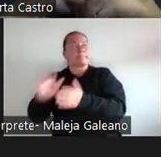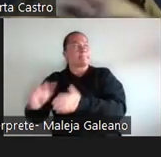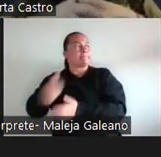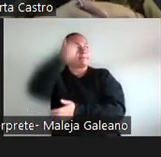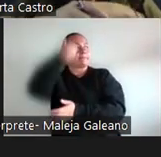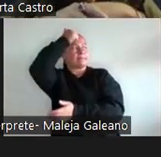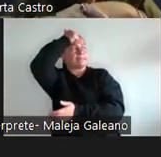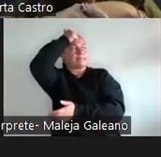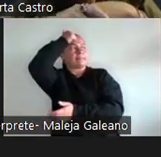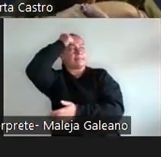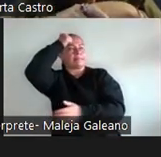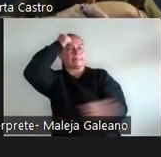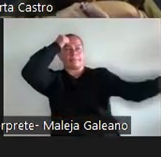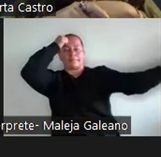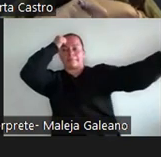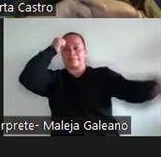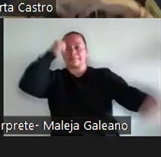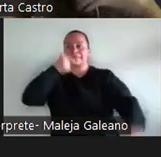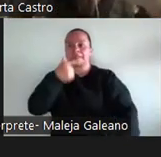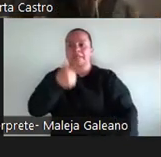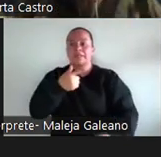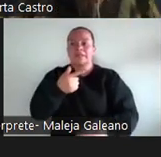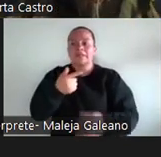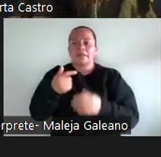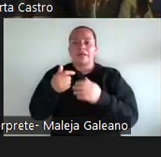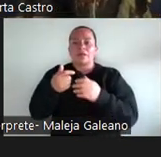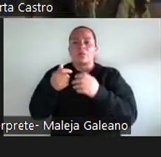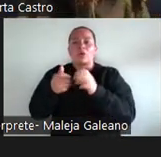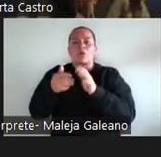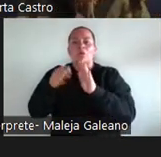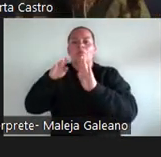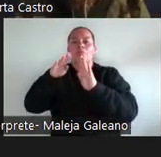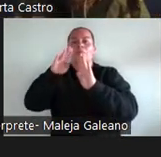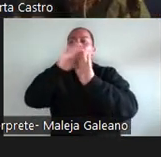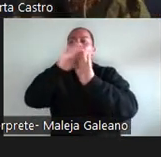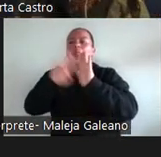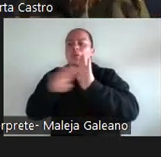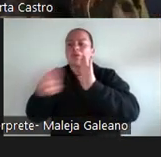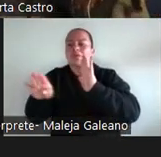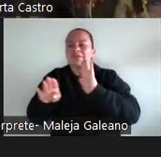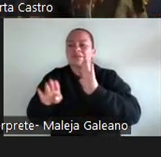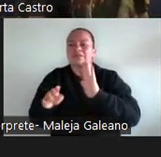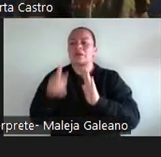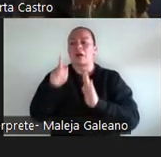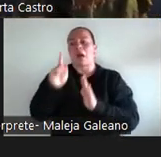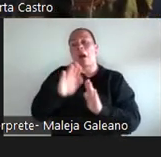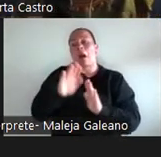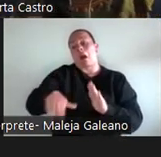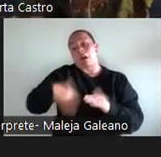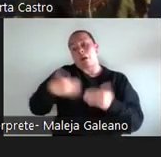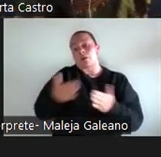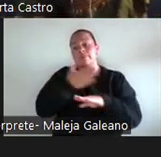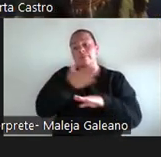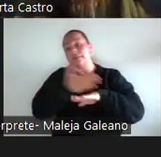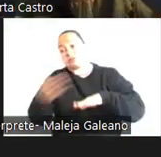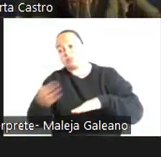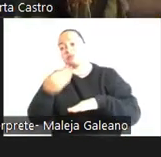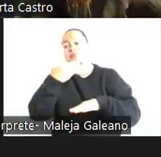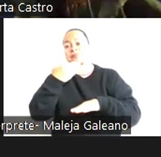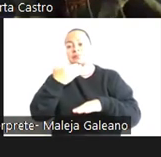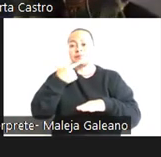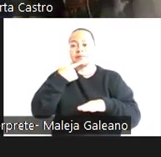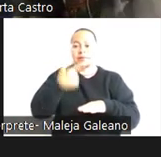establecer políticas públicas ahora vamos a ver si en la si en las sentencias posteriores